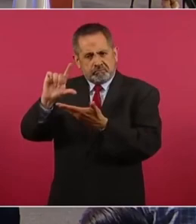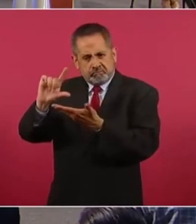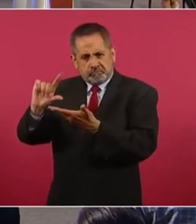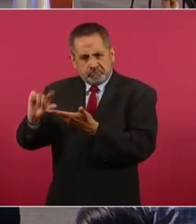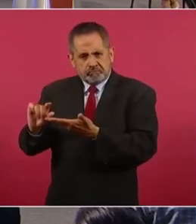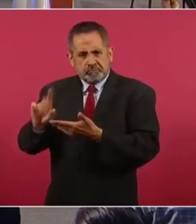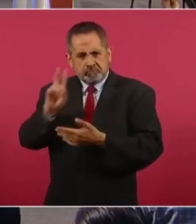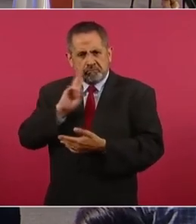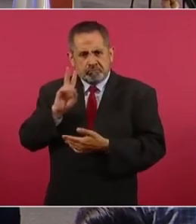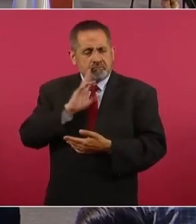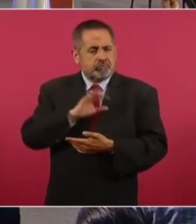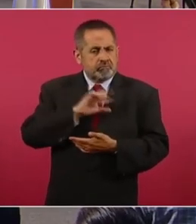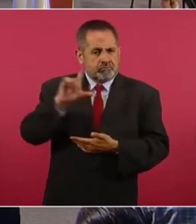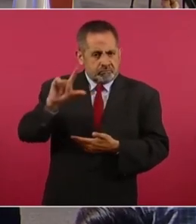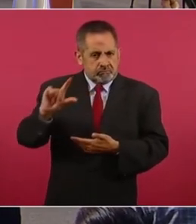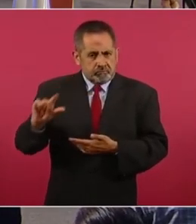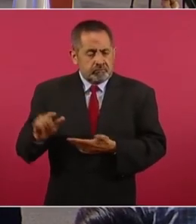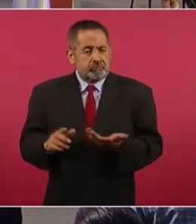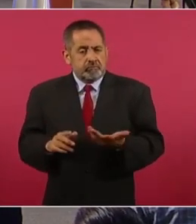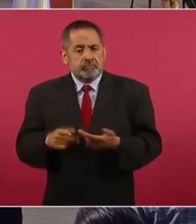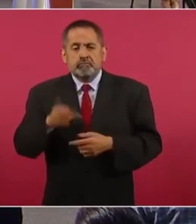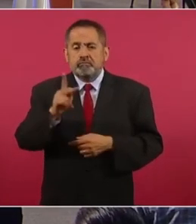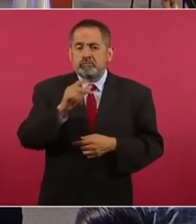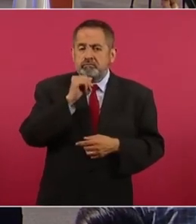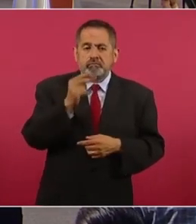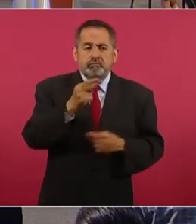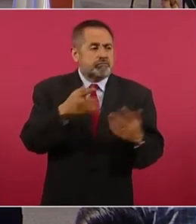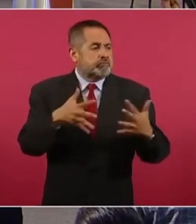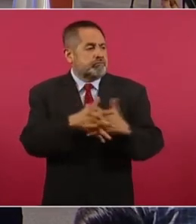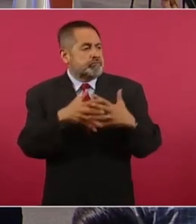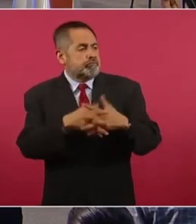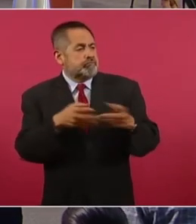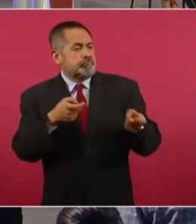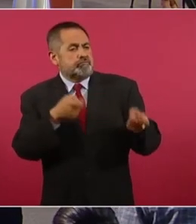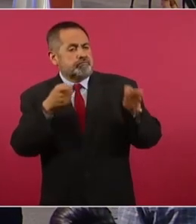sí se puede lograr esto sin lo que vamos a ver ahorita?